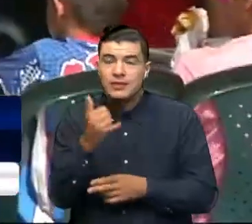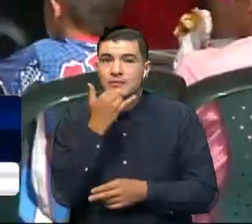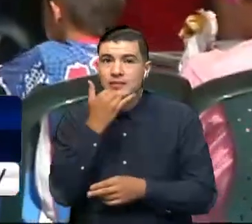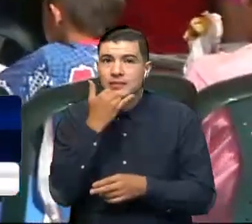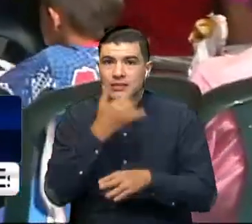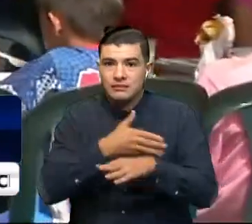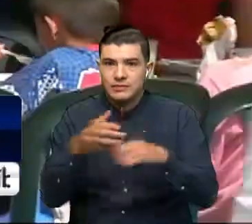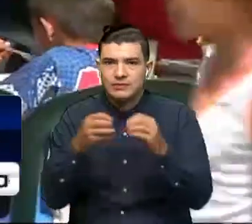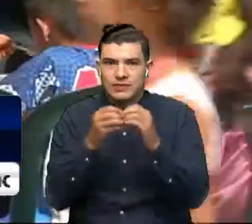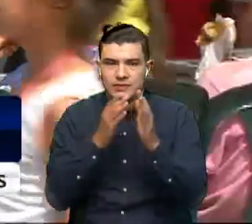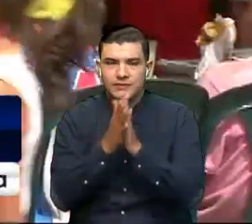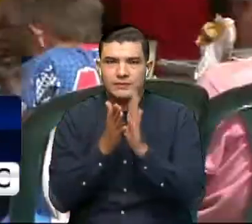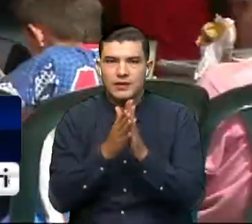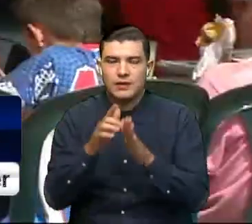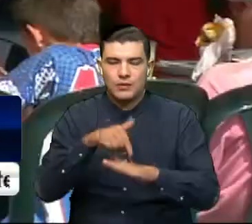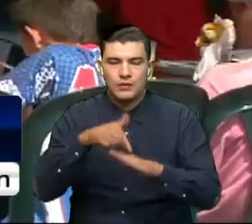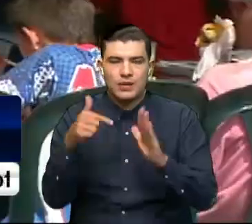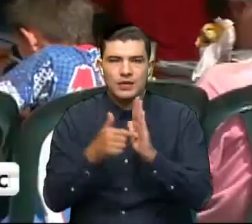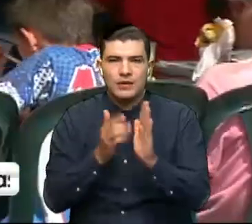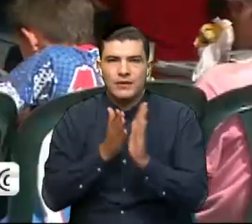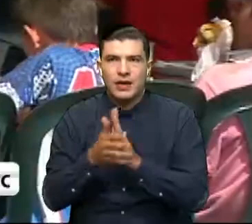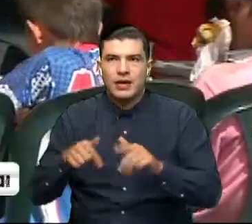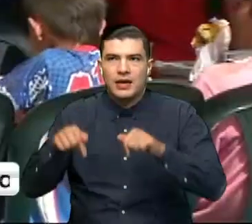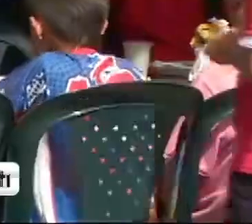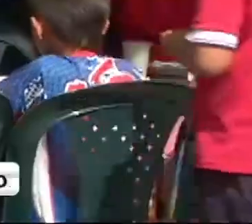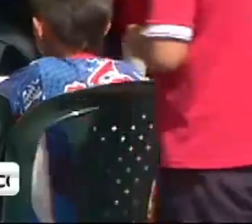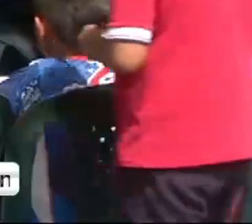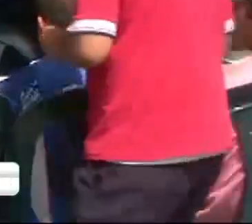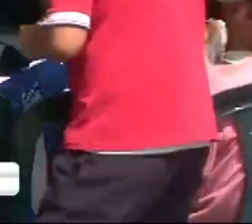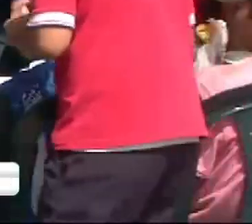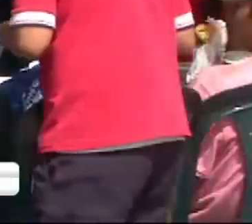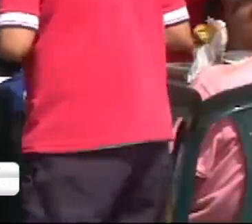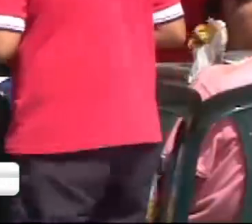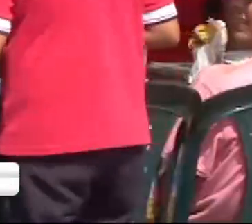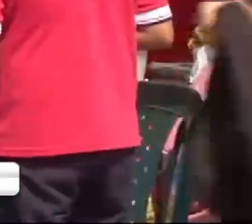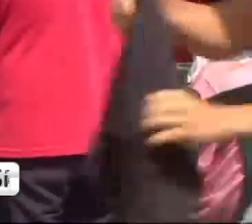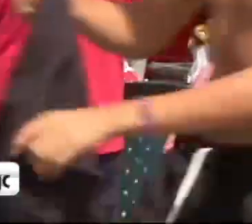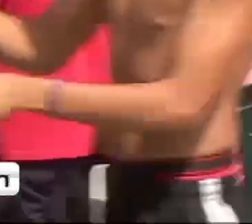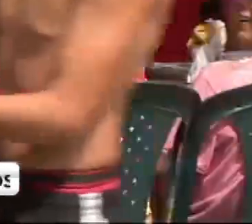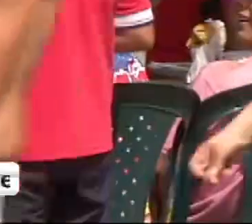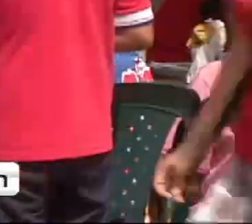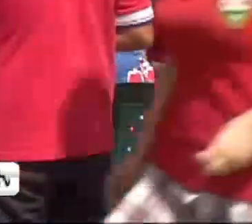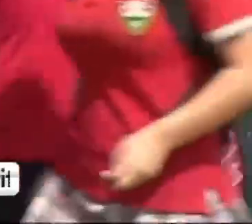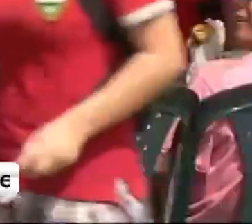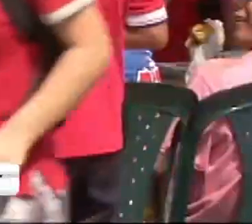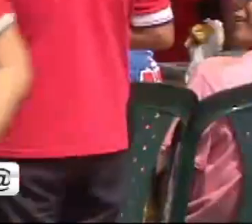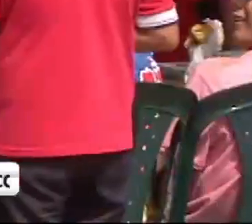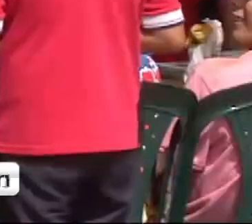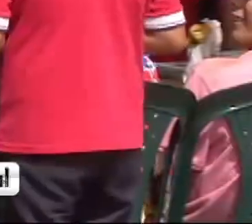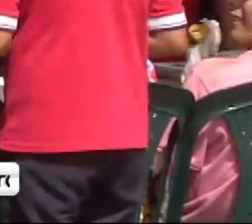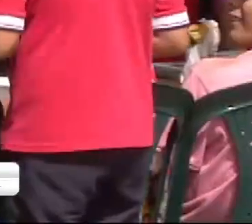seguiremos informando. Esta es la información que tenemos desde esta zona y cualquier inquietud, pues más adelante regresaremos.